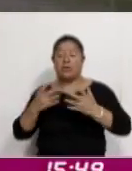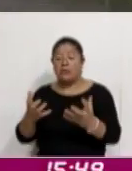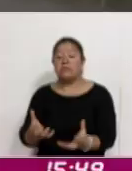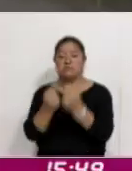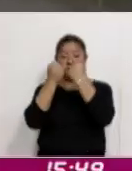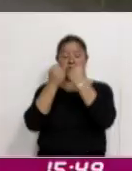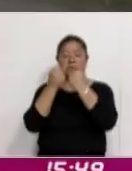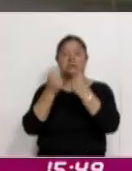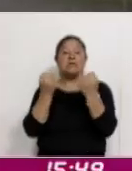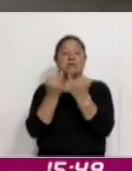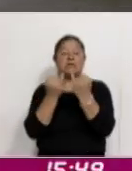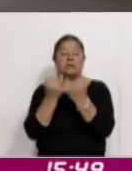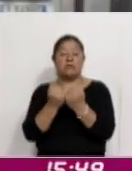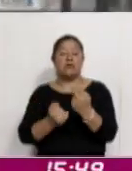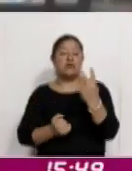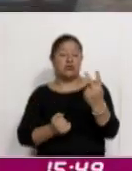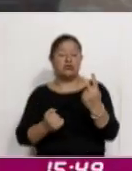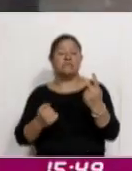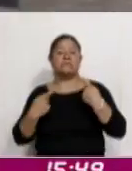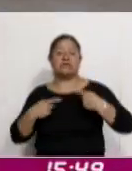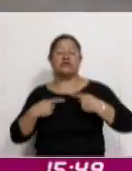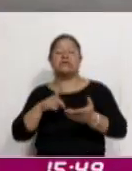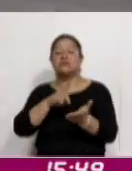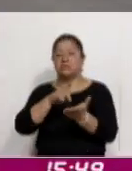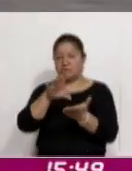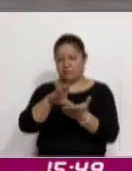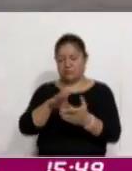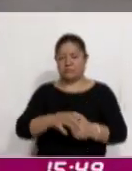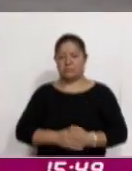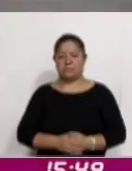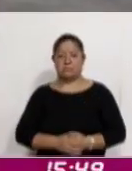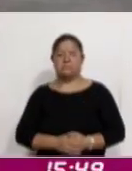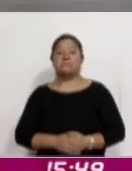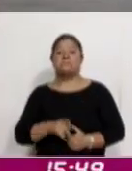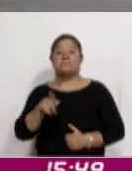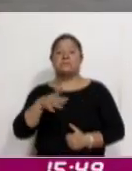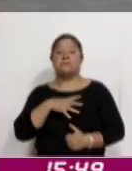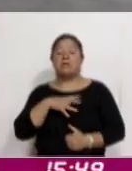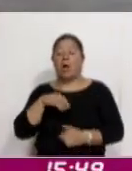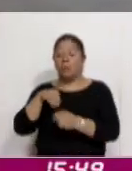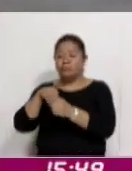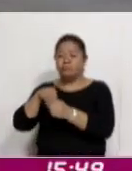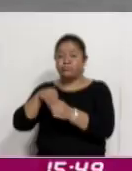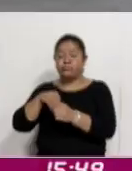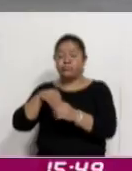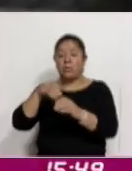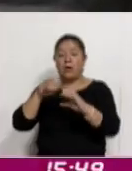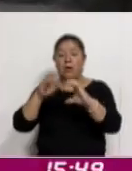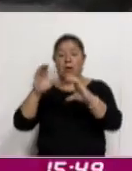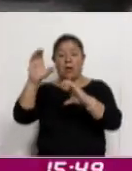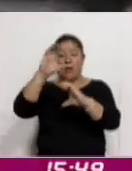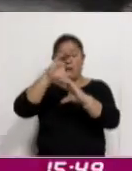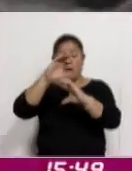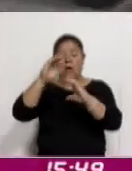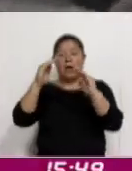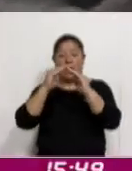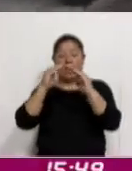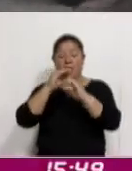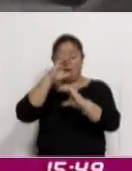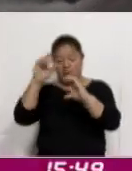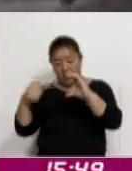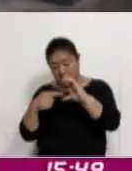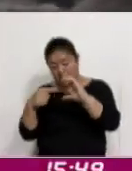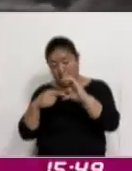rescatadas, incluidas 2 con discapacidad. Habían quedado atrapadas en el piso inferior de su casa, luego de que